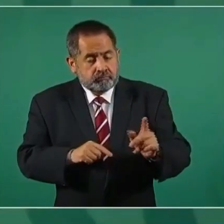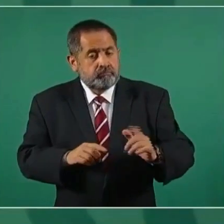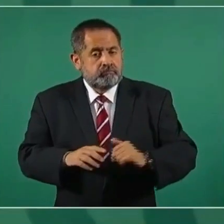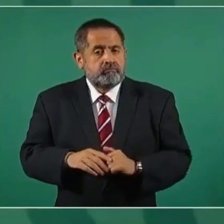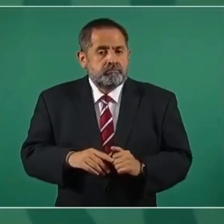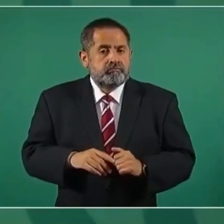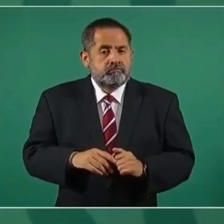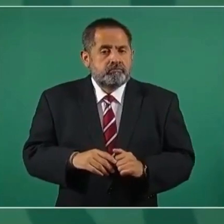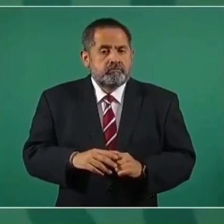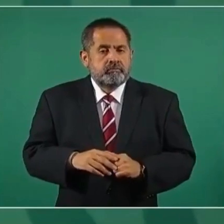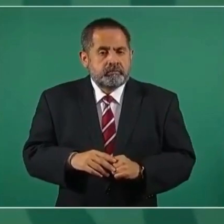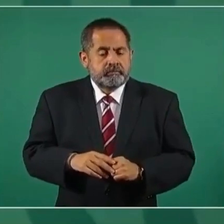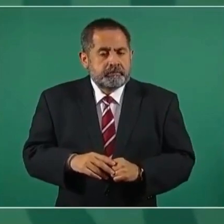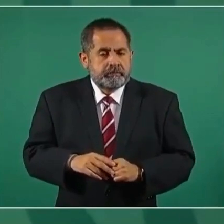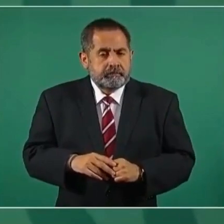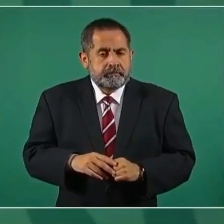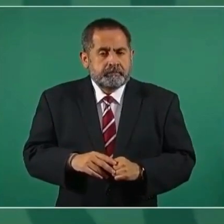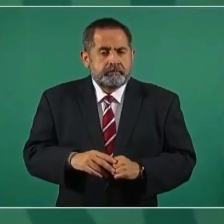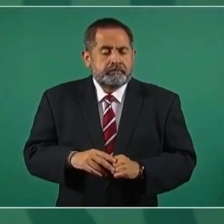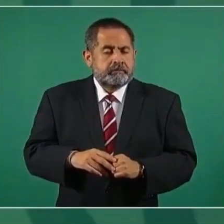está